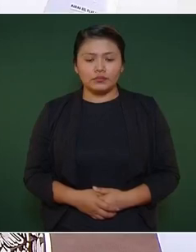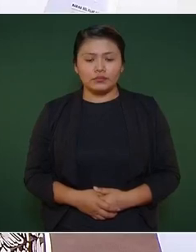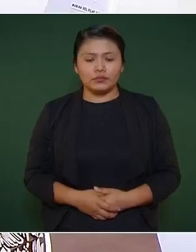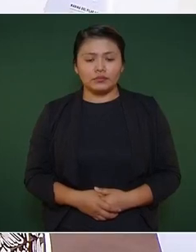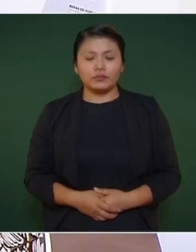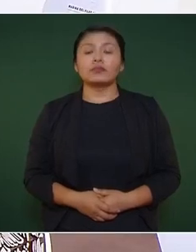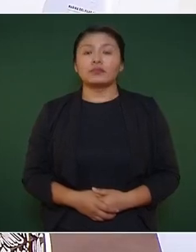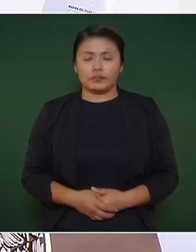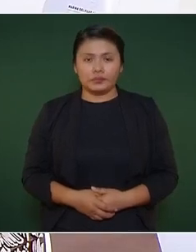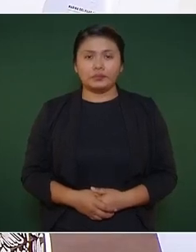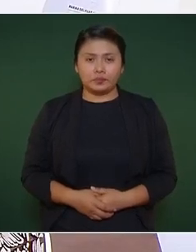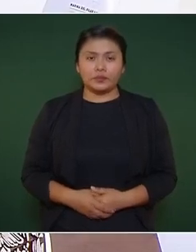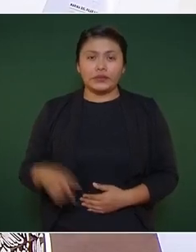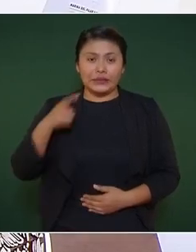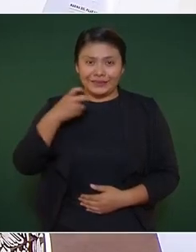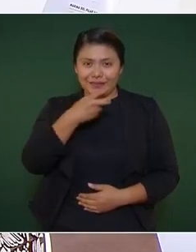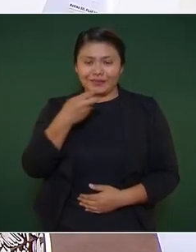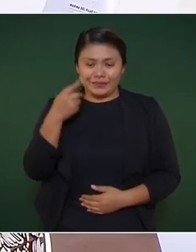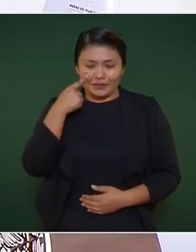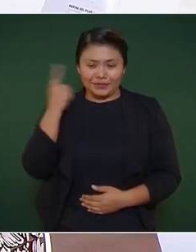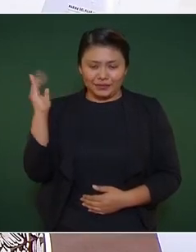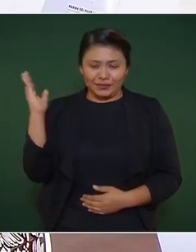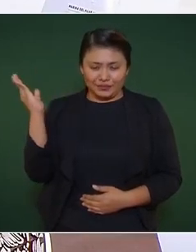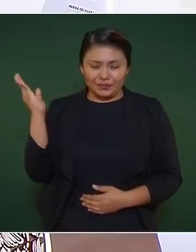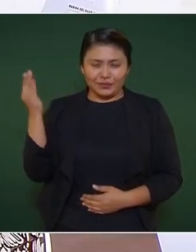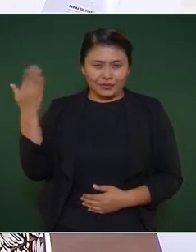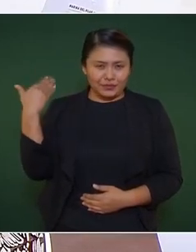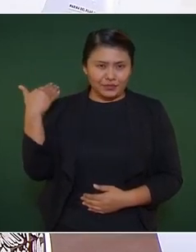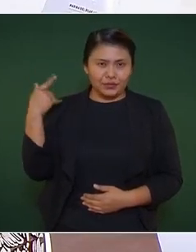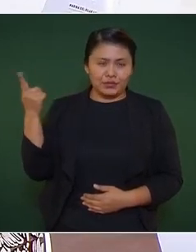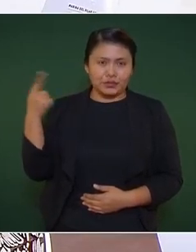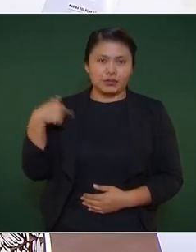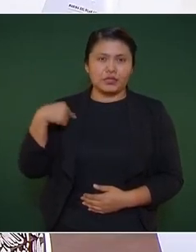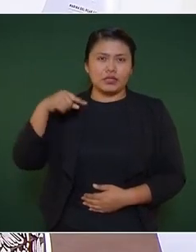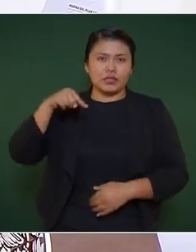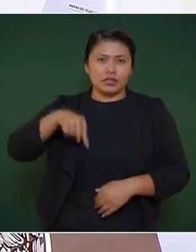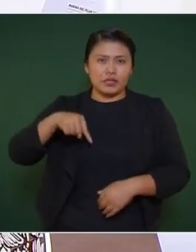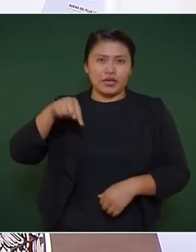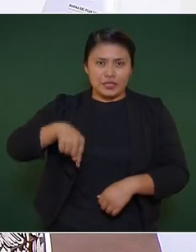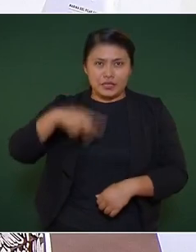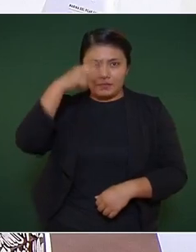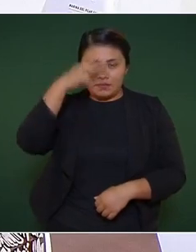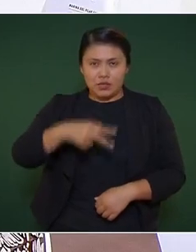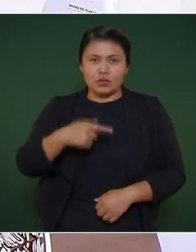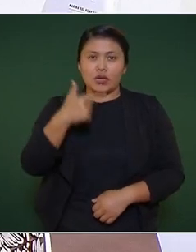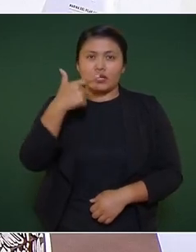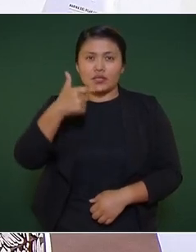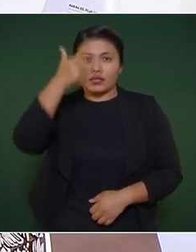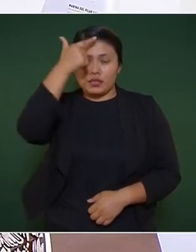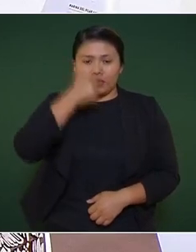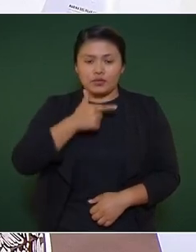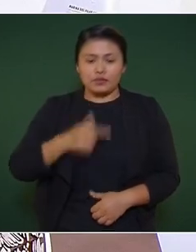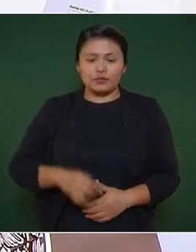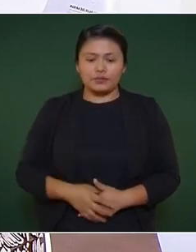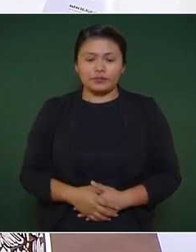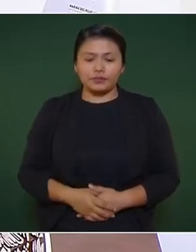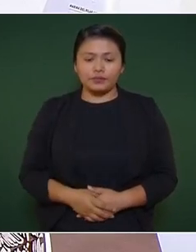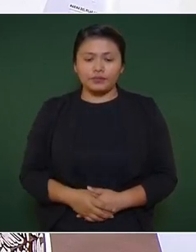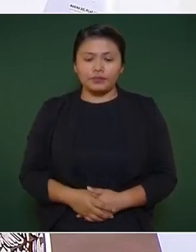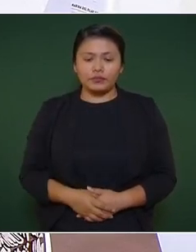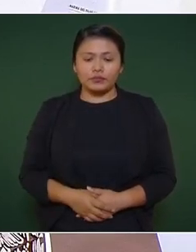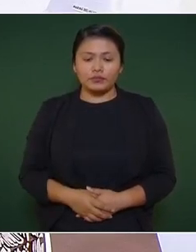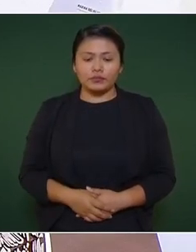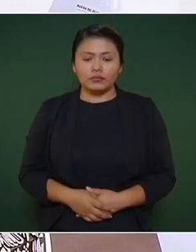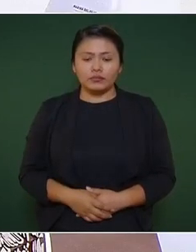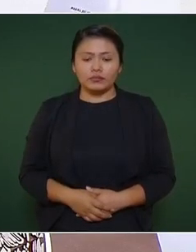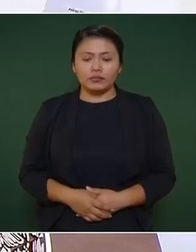A las 7 de la noche, aquí. No, en todas las, de aquí, pero es en todas las cadenas de CBS